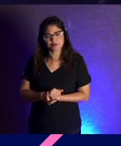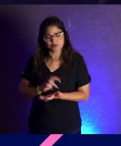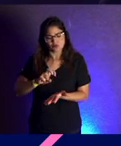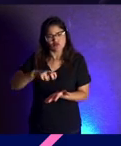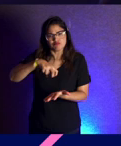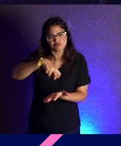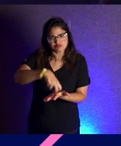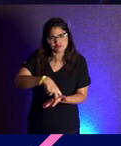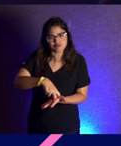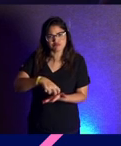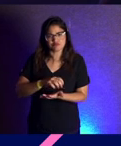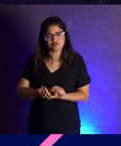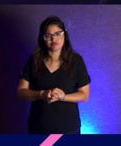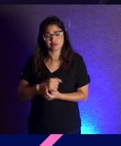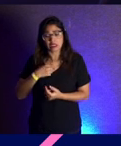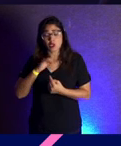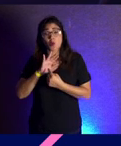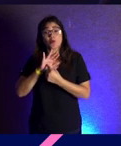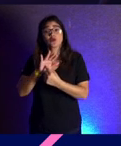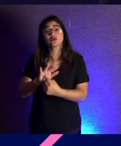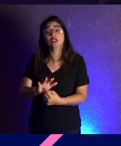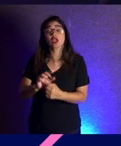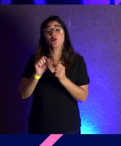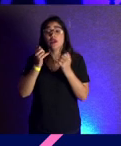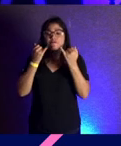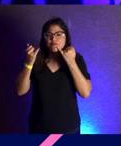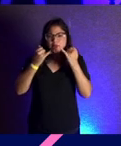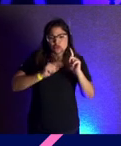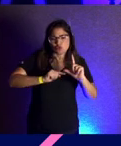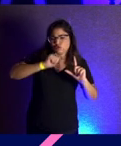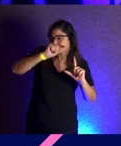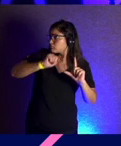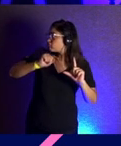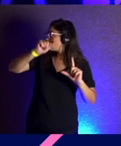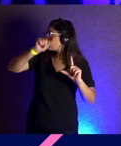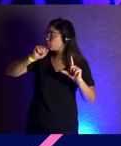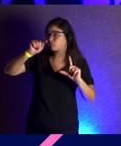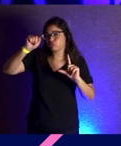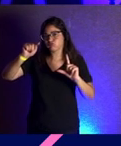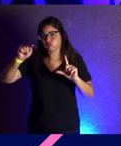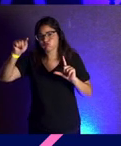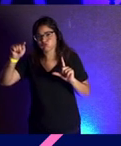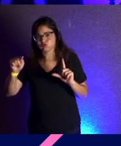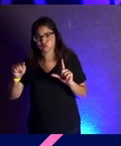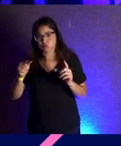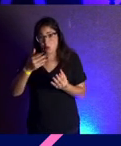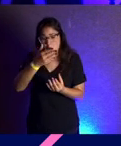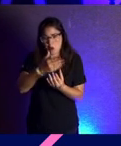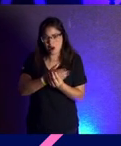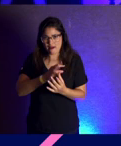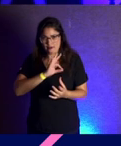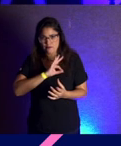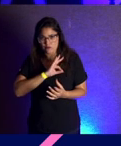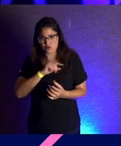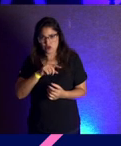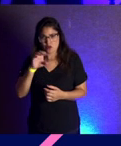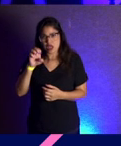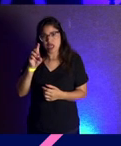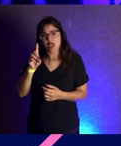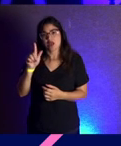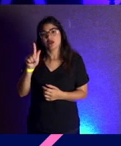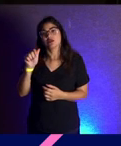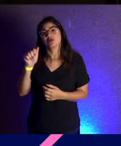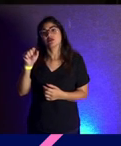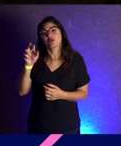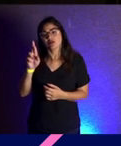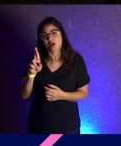el flujo de información en el archivo. En el caso de Dados, fue igual que el flujo de